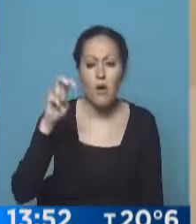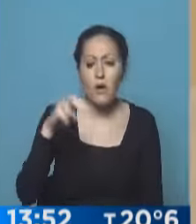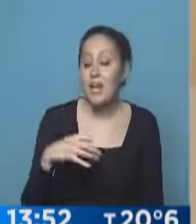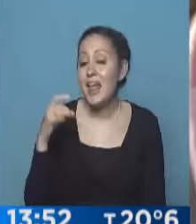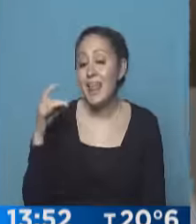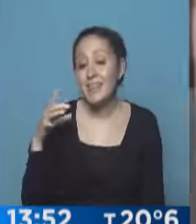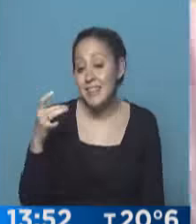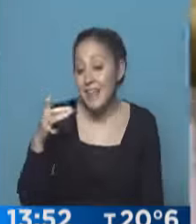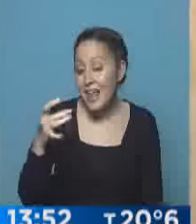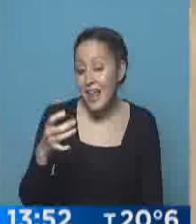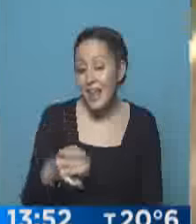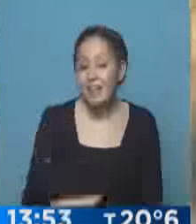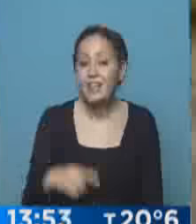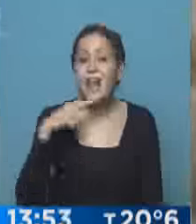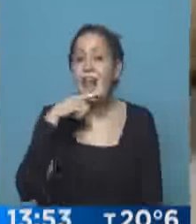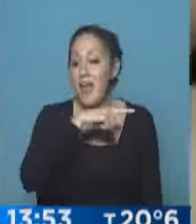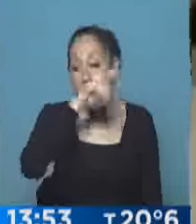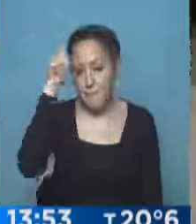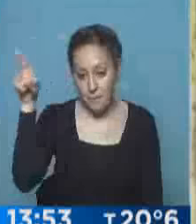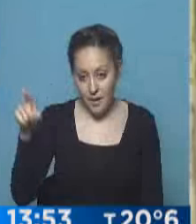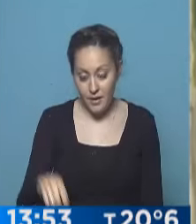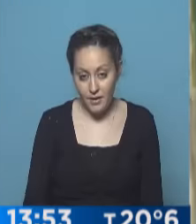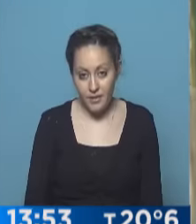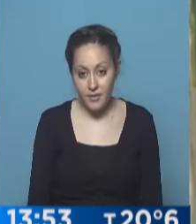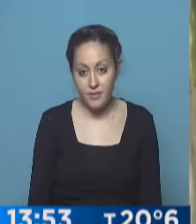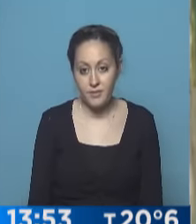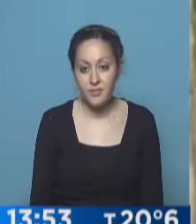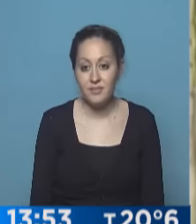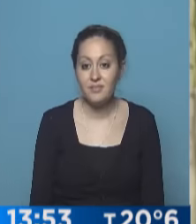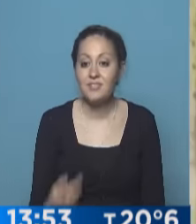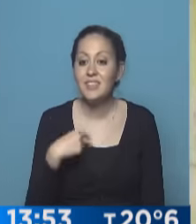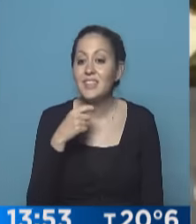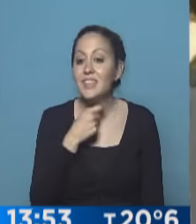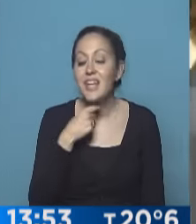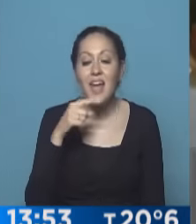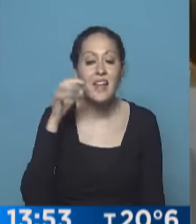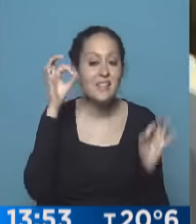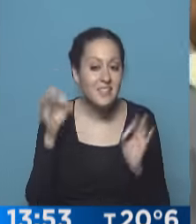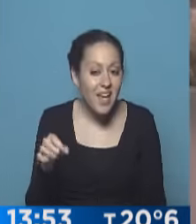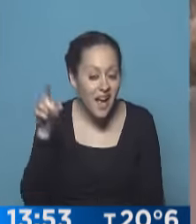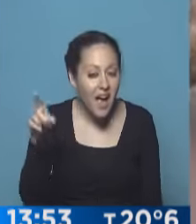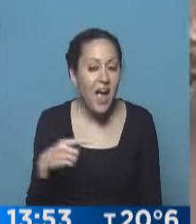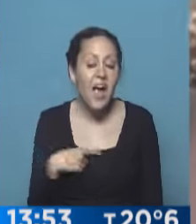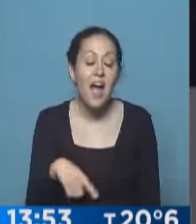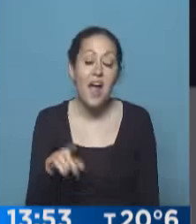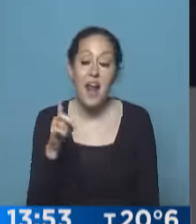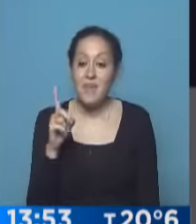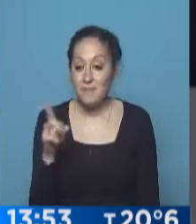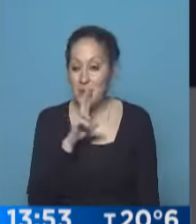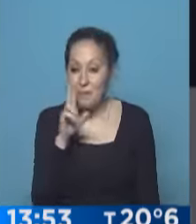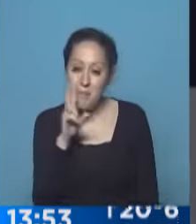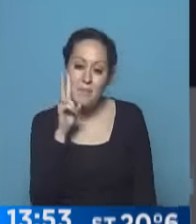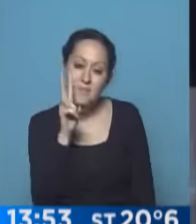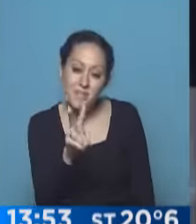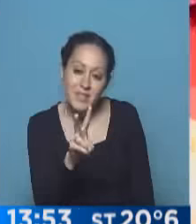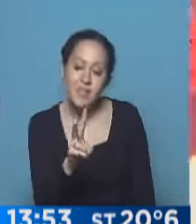destino final, Alemania. Esa esperanza de tierra prometida es la que Fiorella ve en sus ojos cuando le